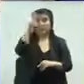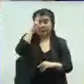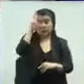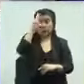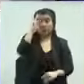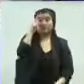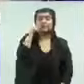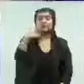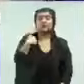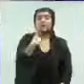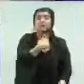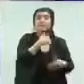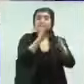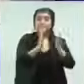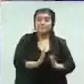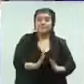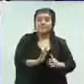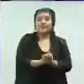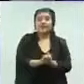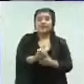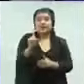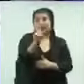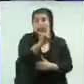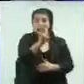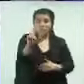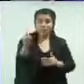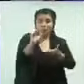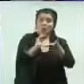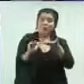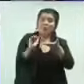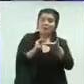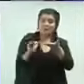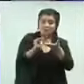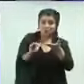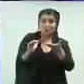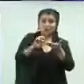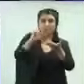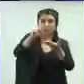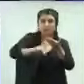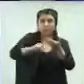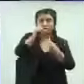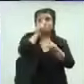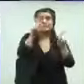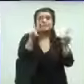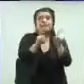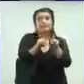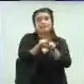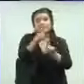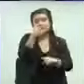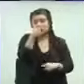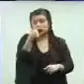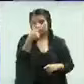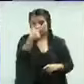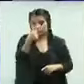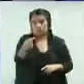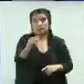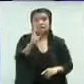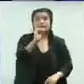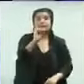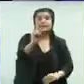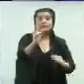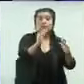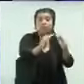ministro, que la no ejecución también es corrupción. Y cero